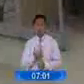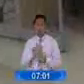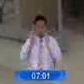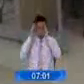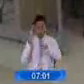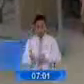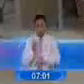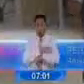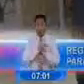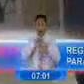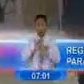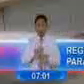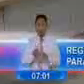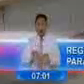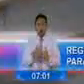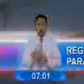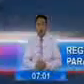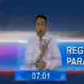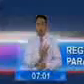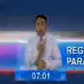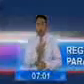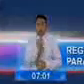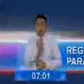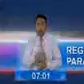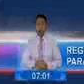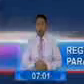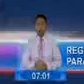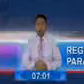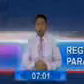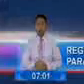previa cita, agendando a través de la página web